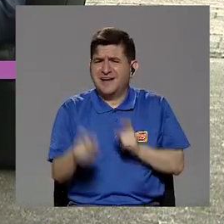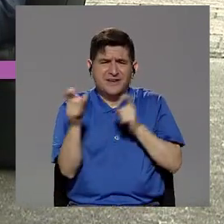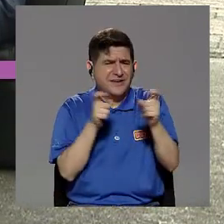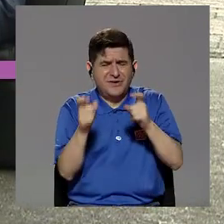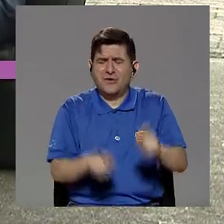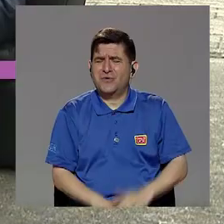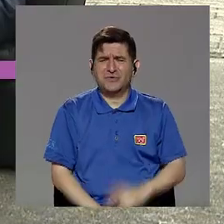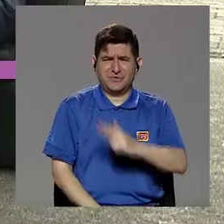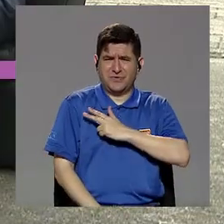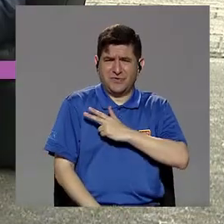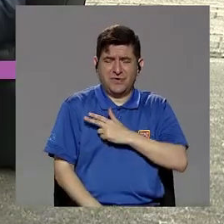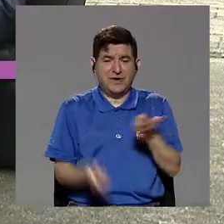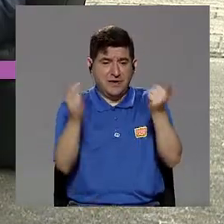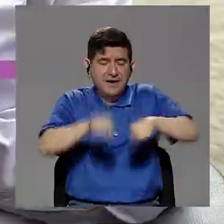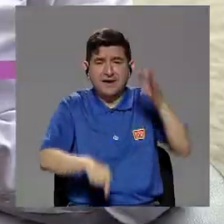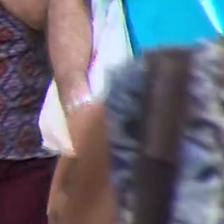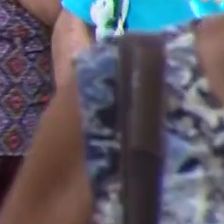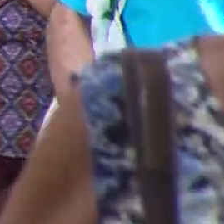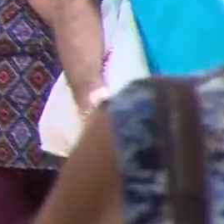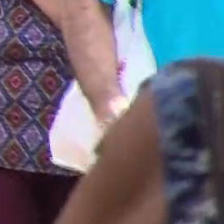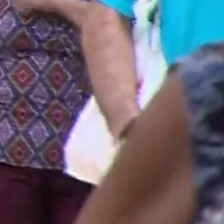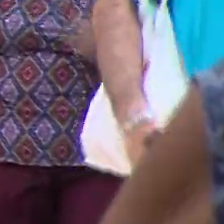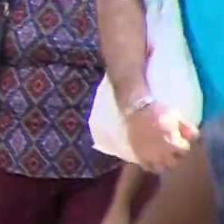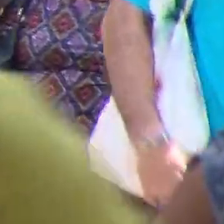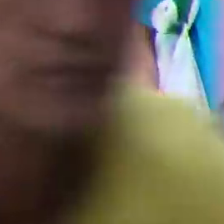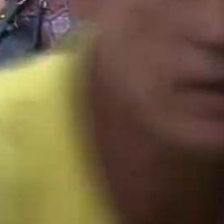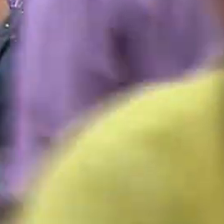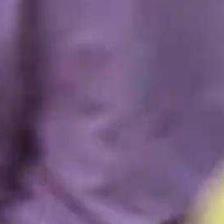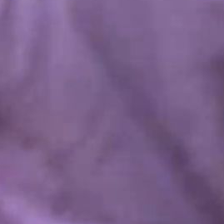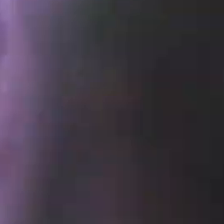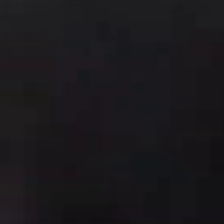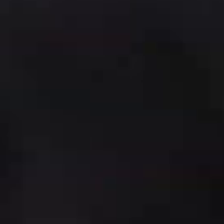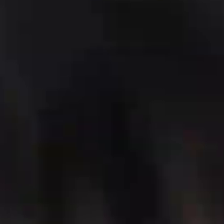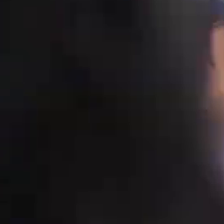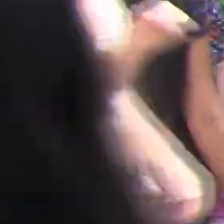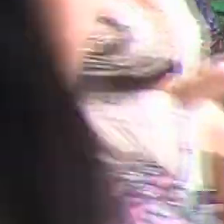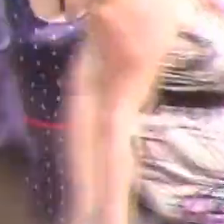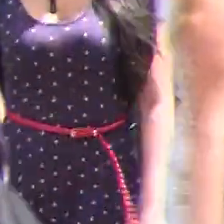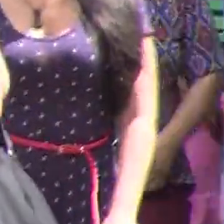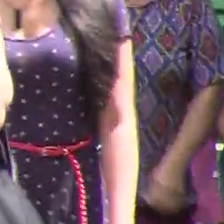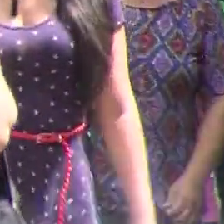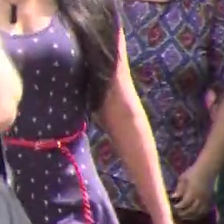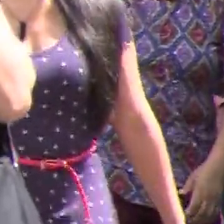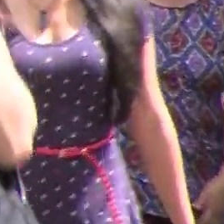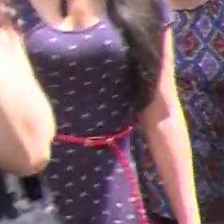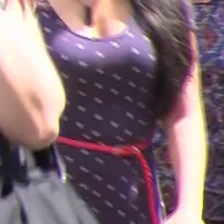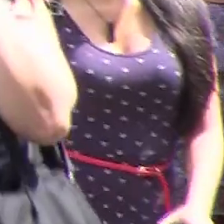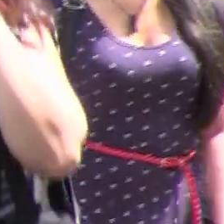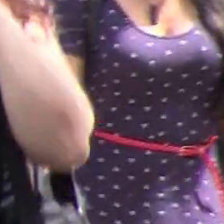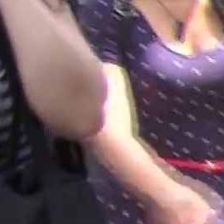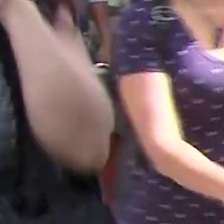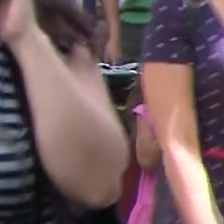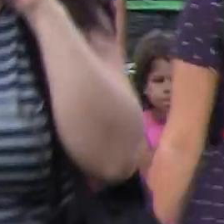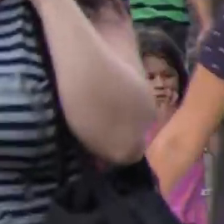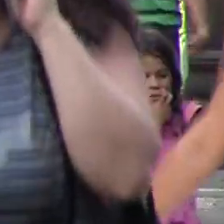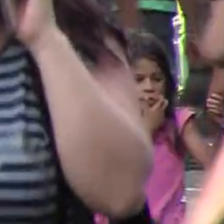incontinencia urinaria en mujeres? La incontinencia urinaria se define como el escape involuntario de